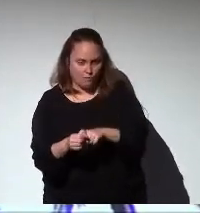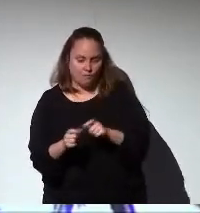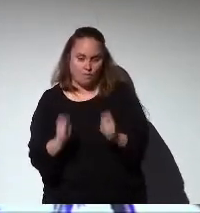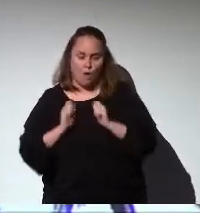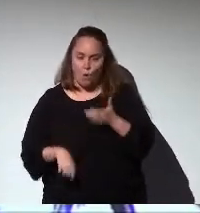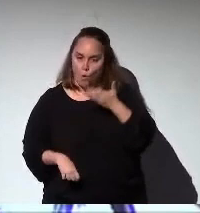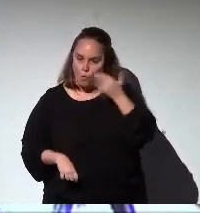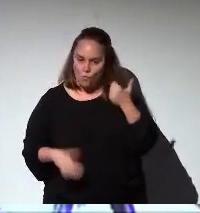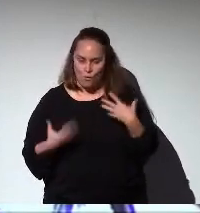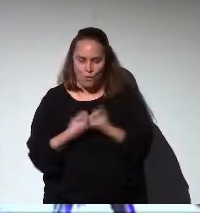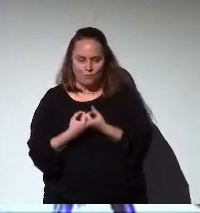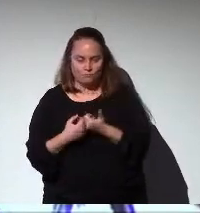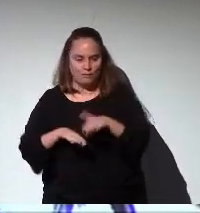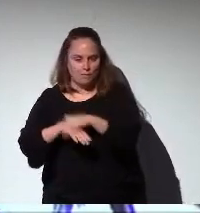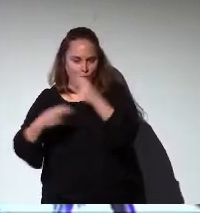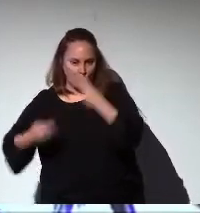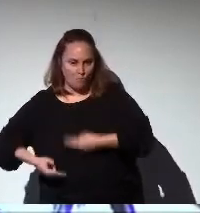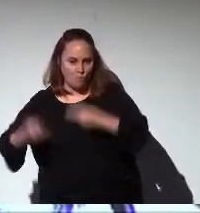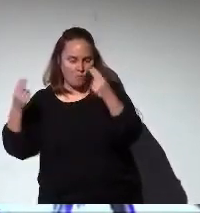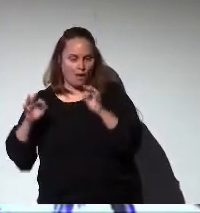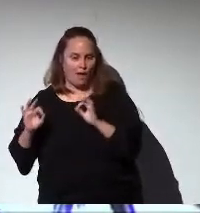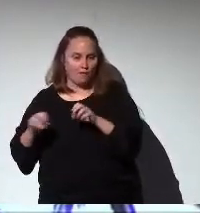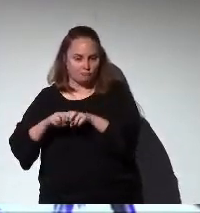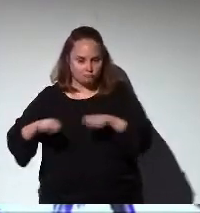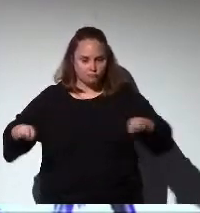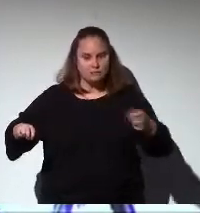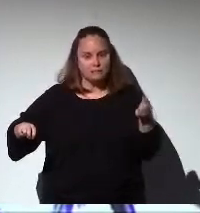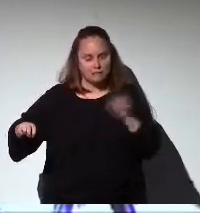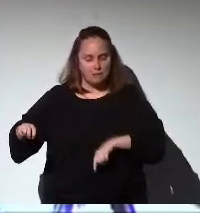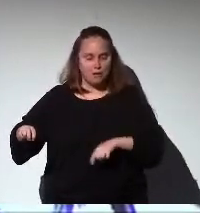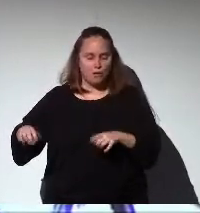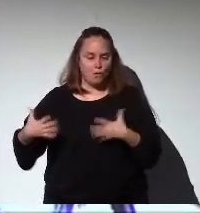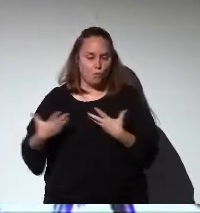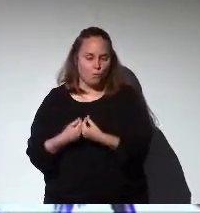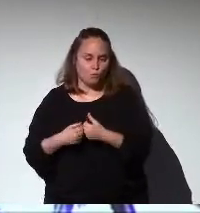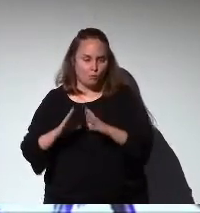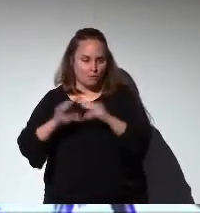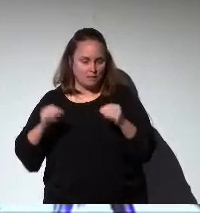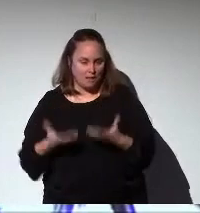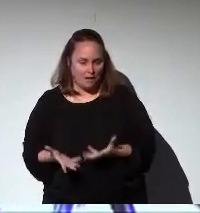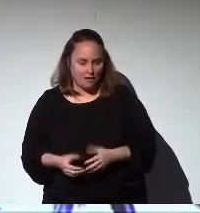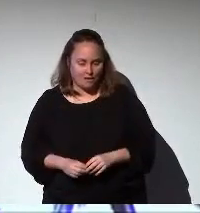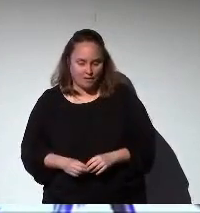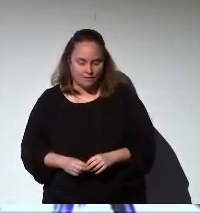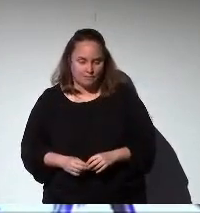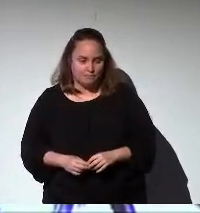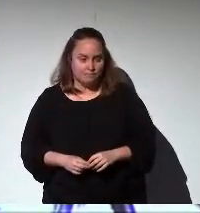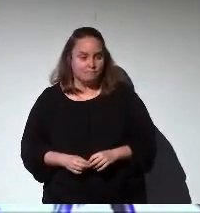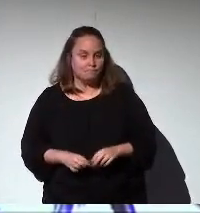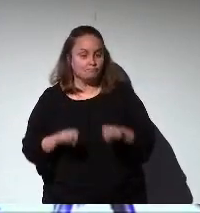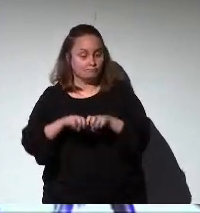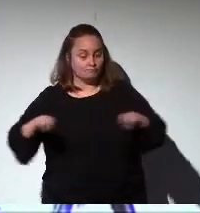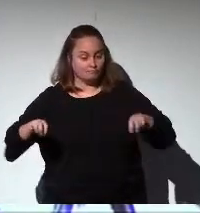los poderes públicos, ¿no?, con las administraciones públicas y en este caso también con el mundo académico. Esta mesa es un